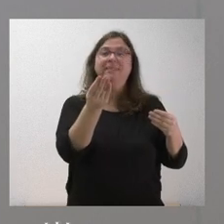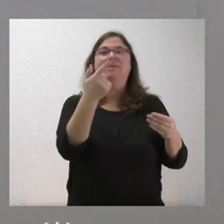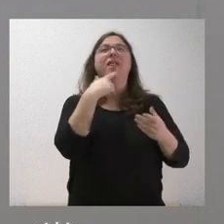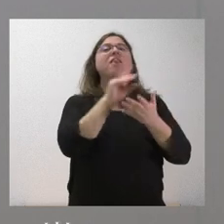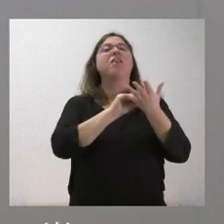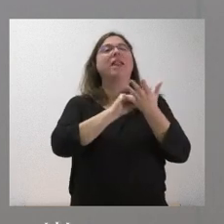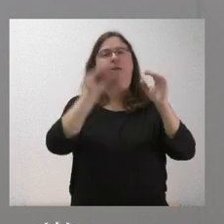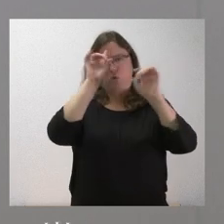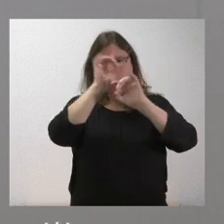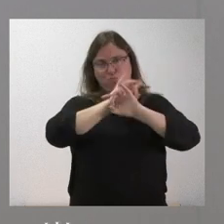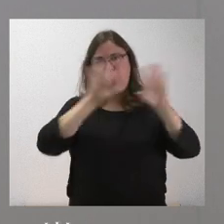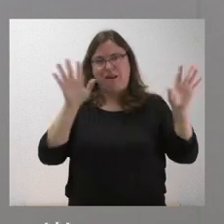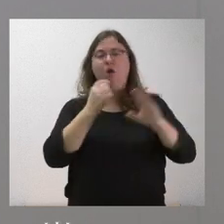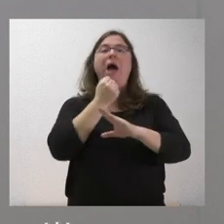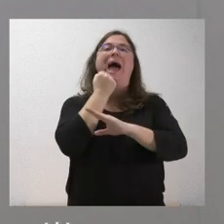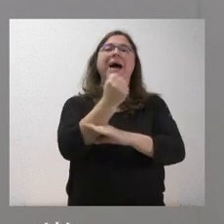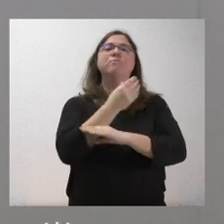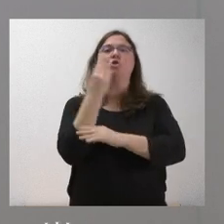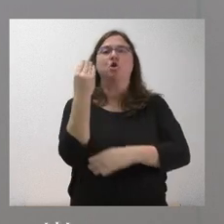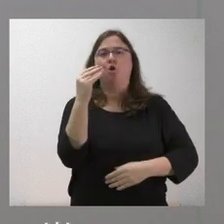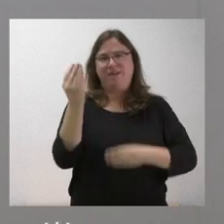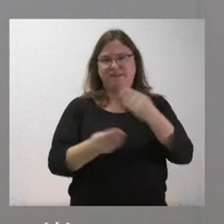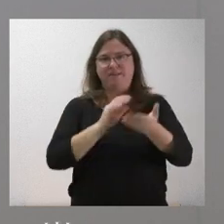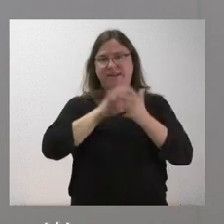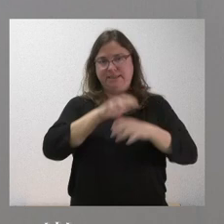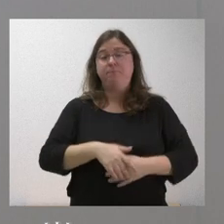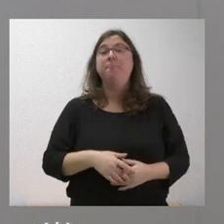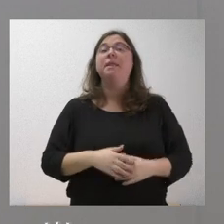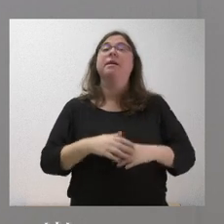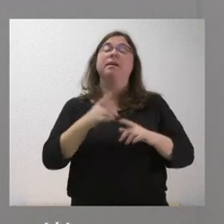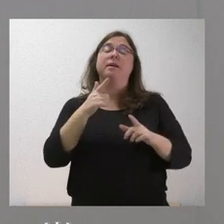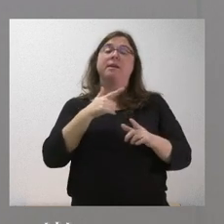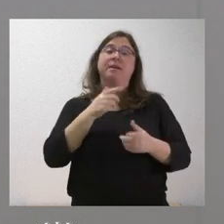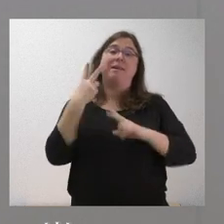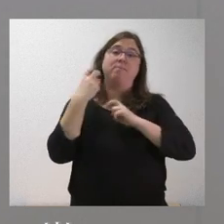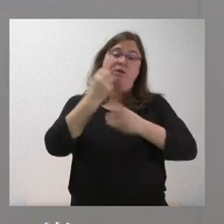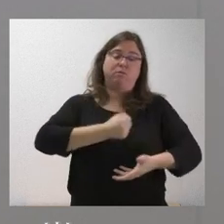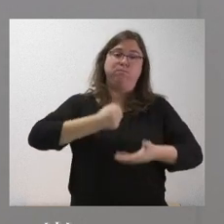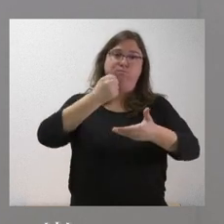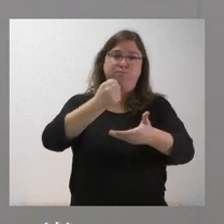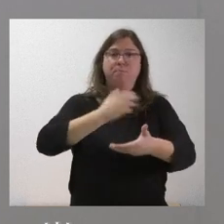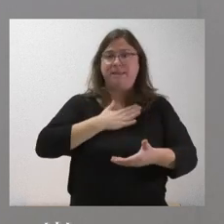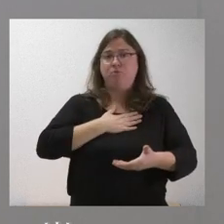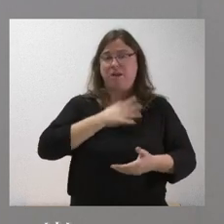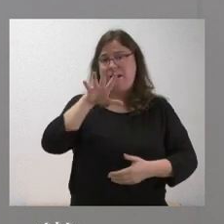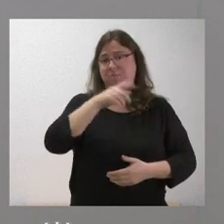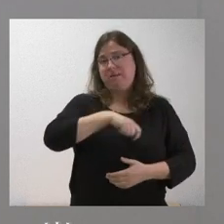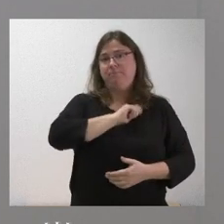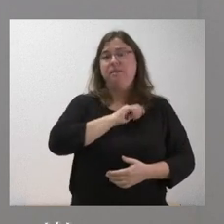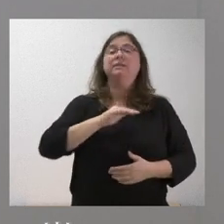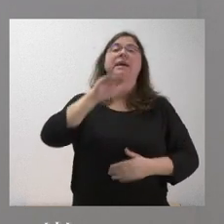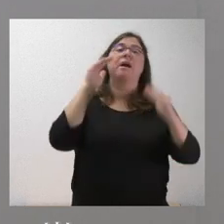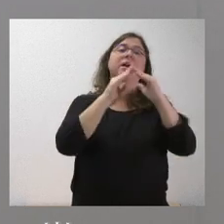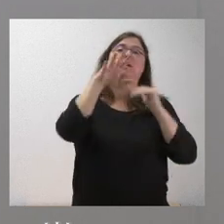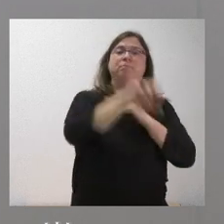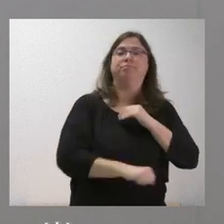dato muy claro de lo que puede ser el apoyo a los jóvenes que hacemos en Castilla de León el impuesto de transmisiones patrimoniales en España por la adquisición de una vivienda habitual por